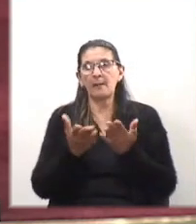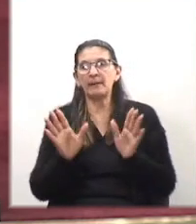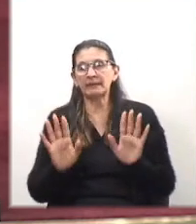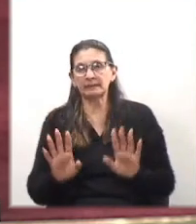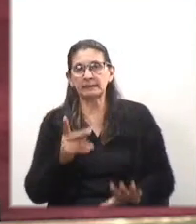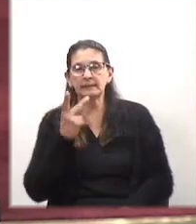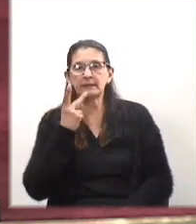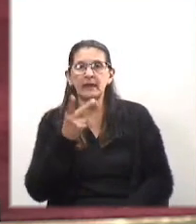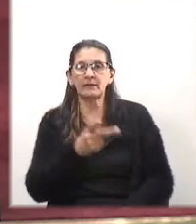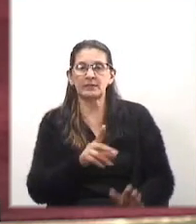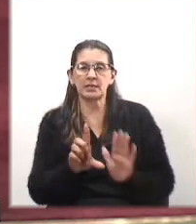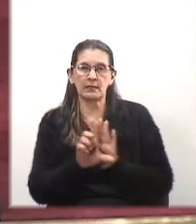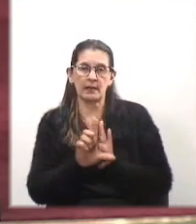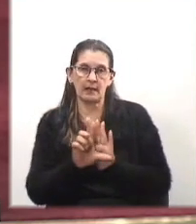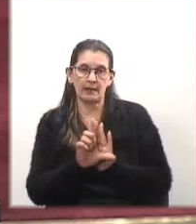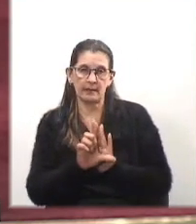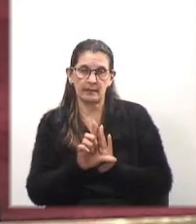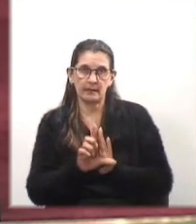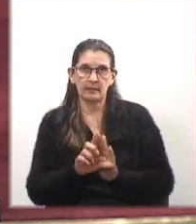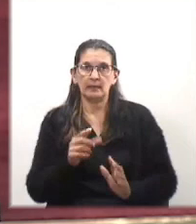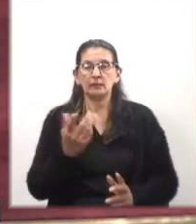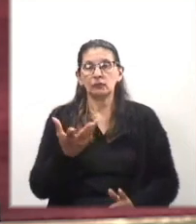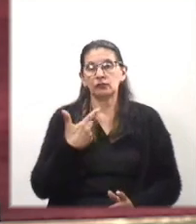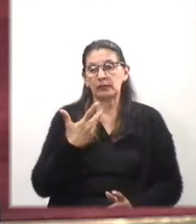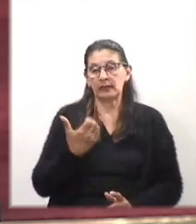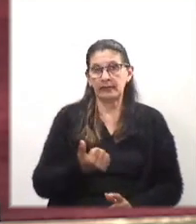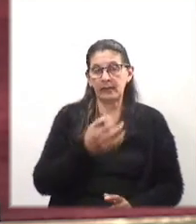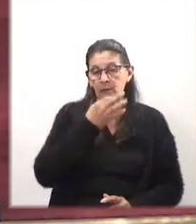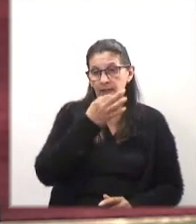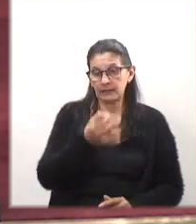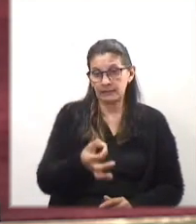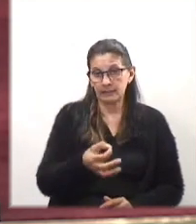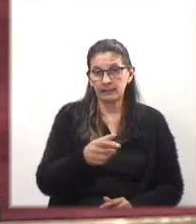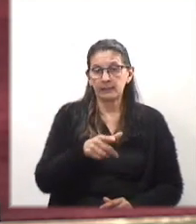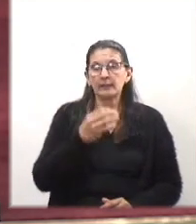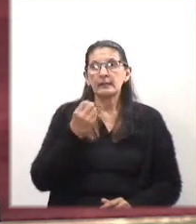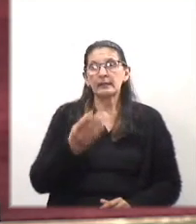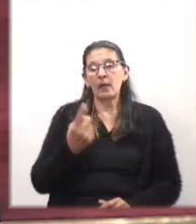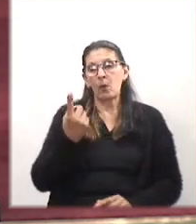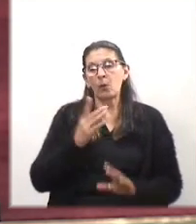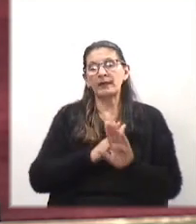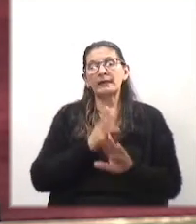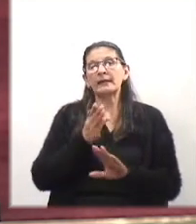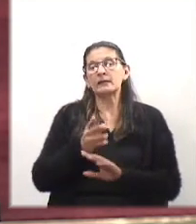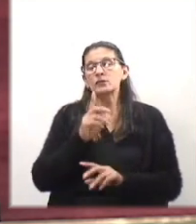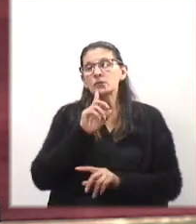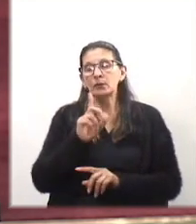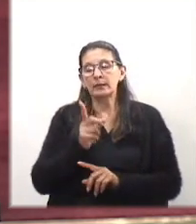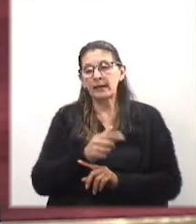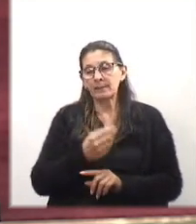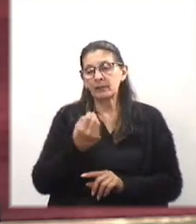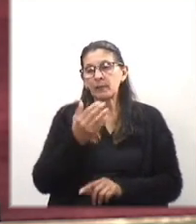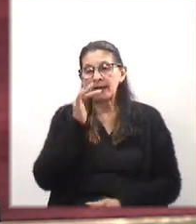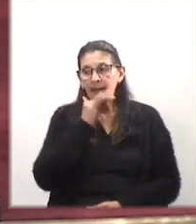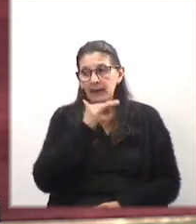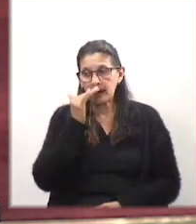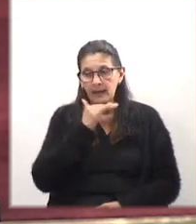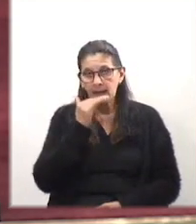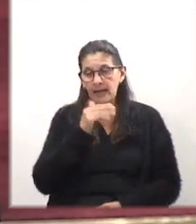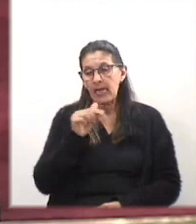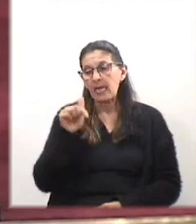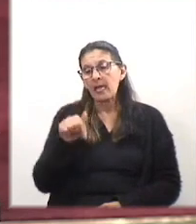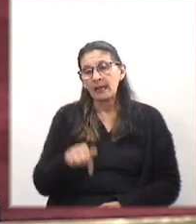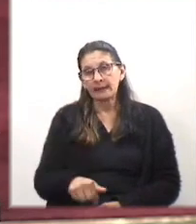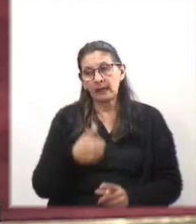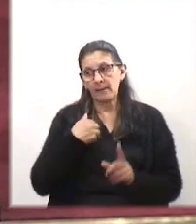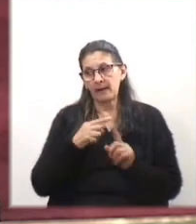entrada en vigencia de la ley. Queremos advertir que lejos de generar un ingreso inmediato para la caja, esta